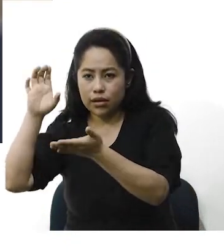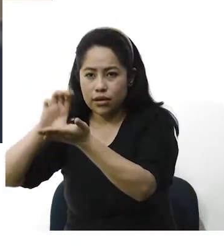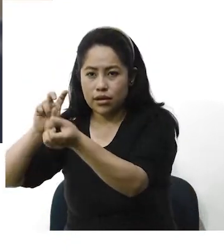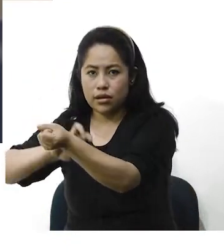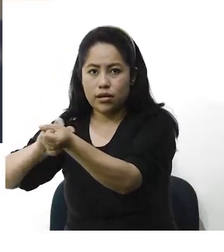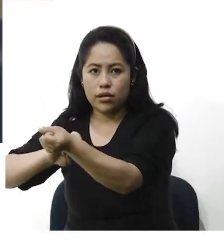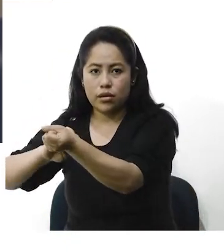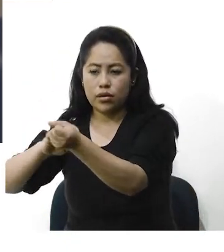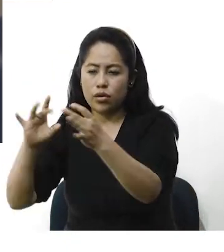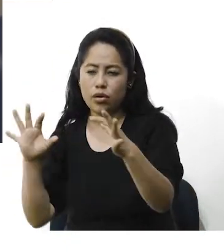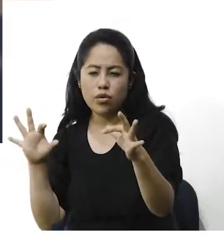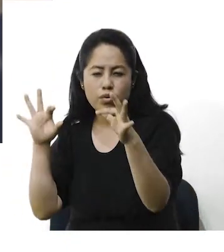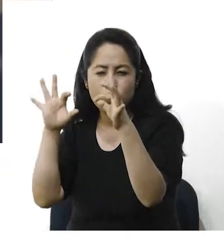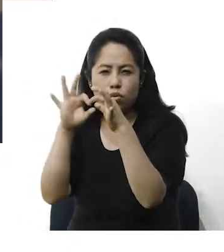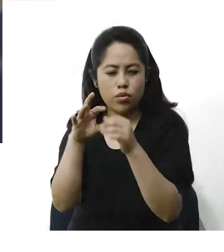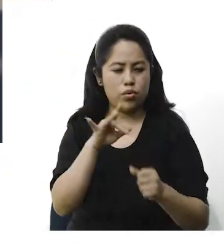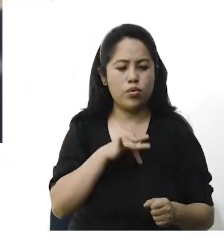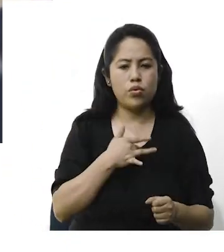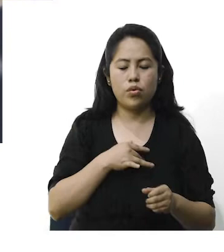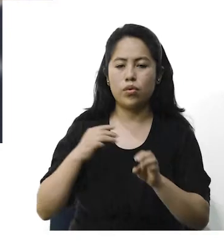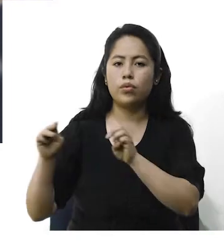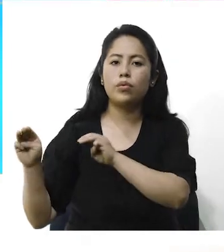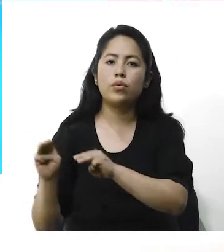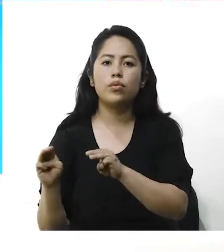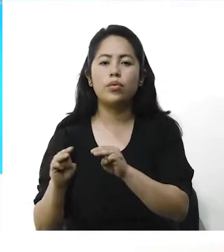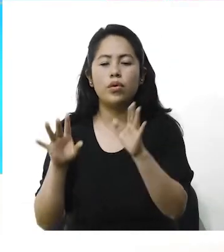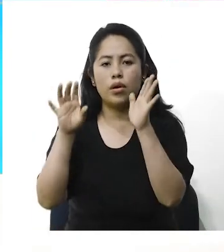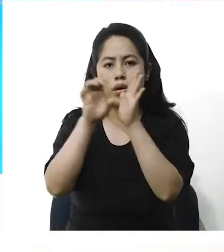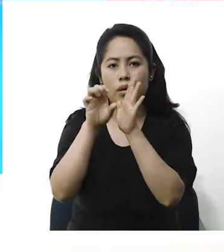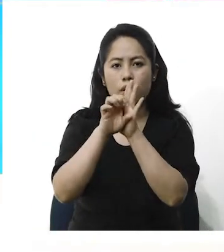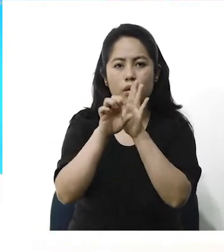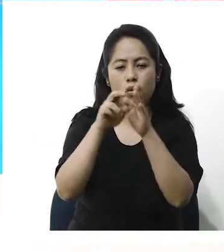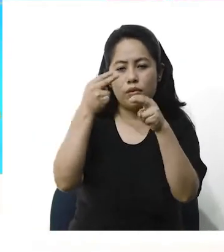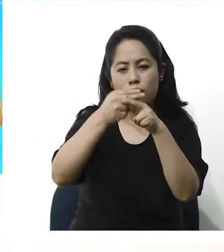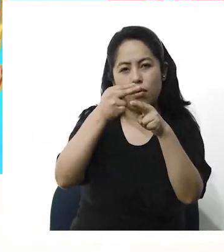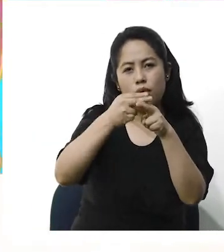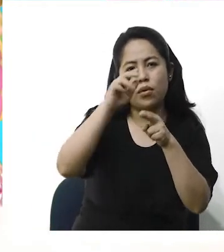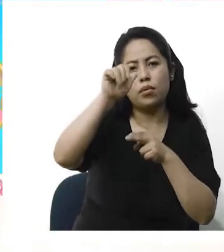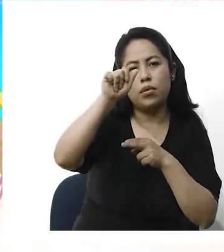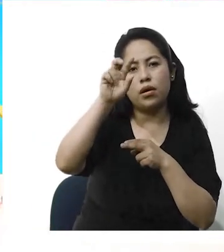un claro ejemplo que se denomina el arco reflejo.